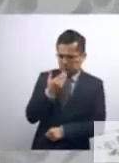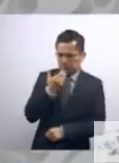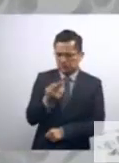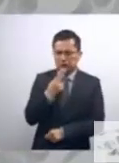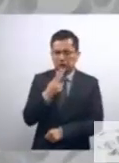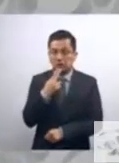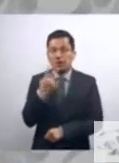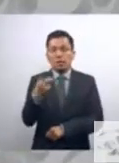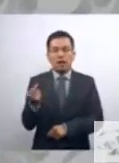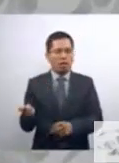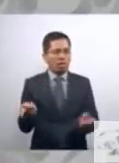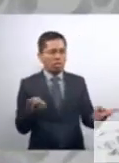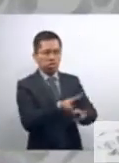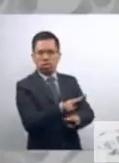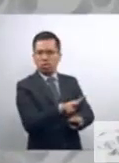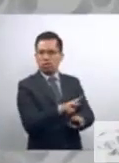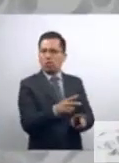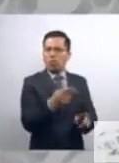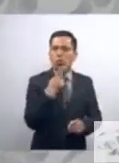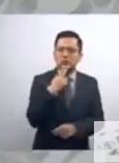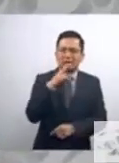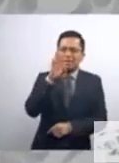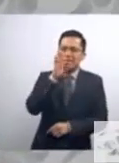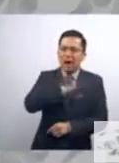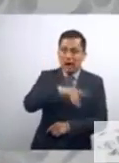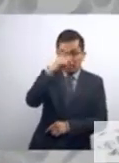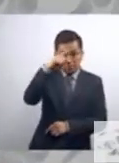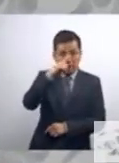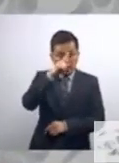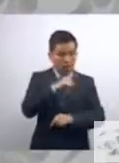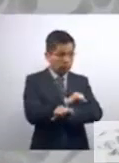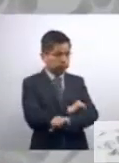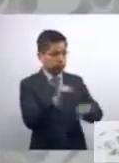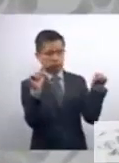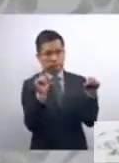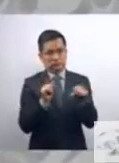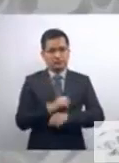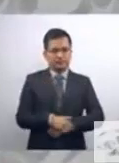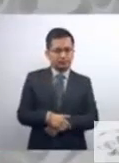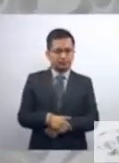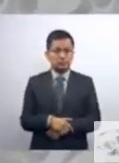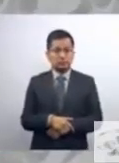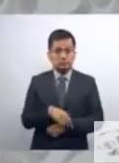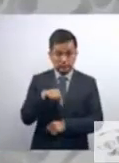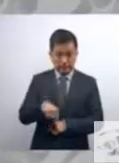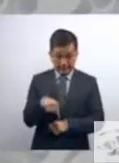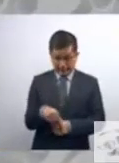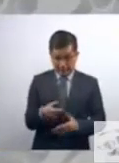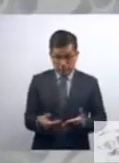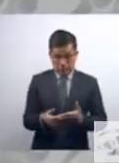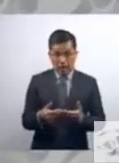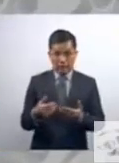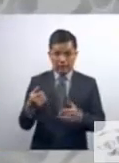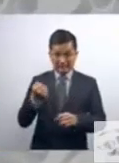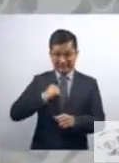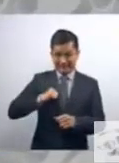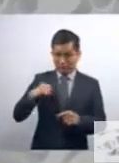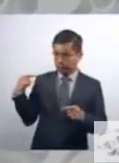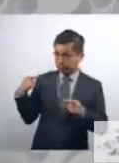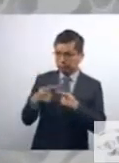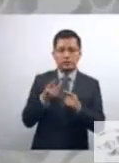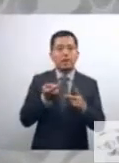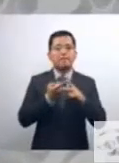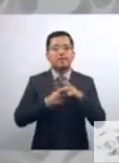su alcance y aplicación. A principios de este siglo, el descubrimiento del genoma humano abrió la puerta a posibilidades